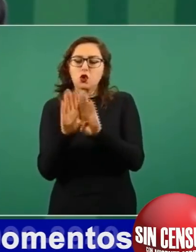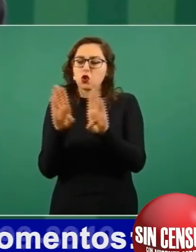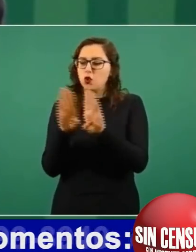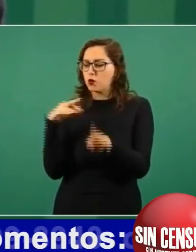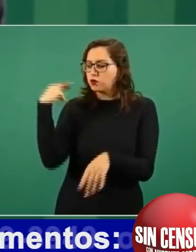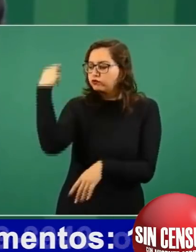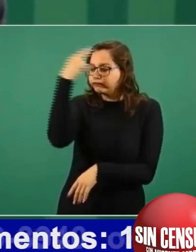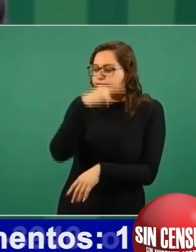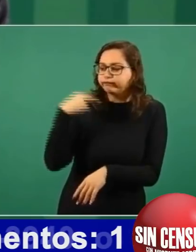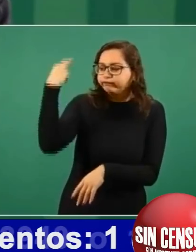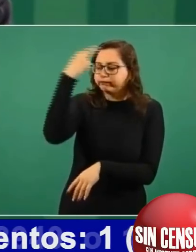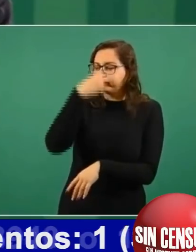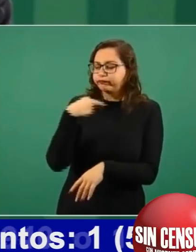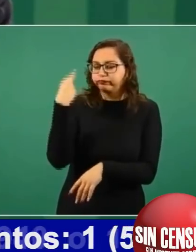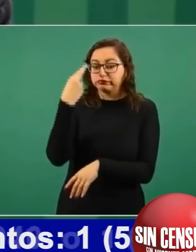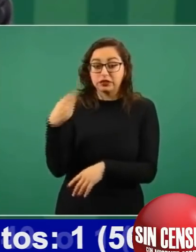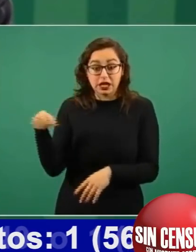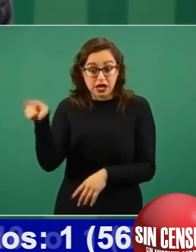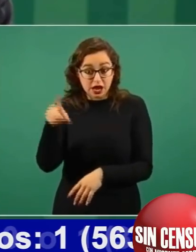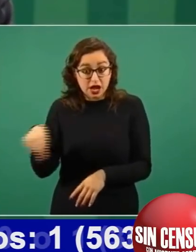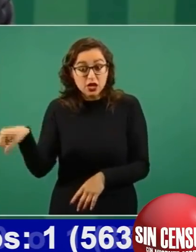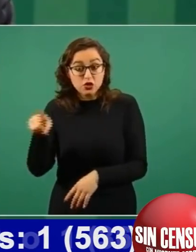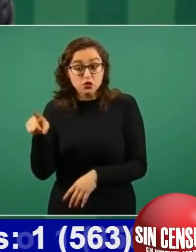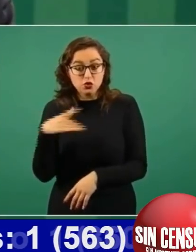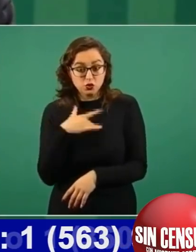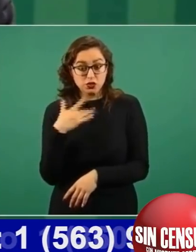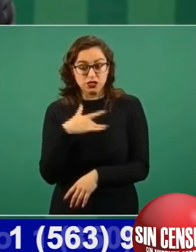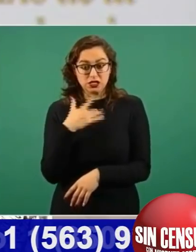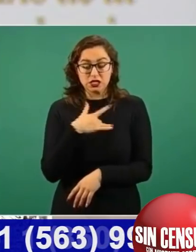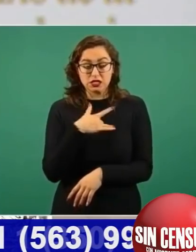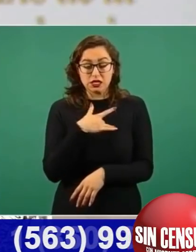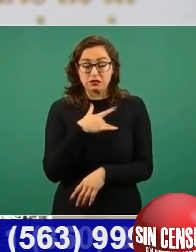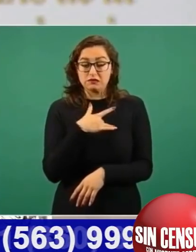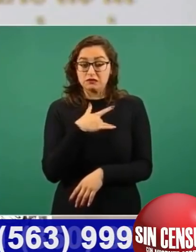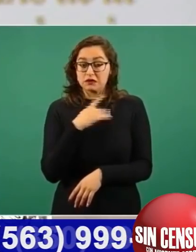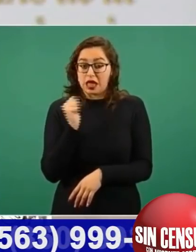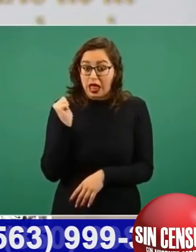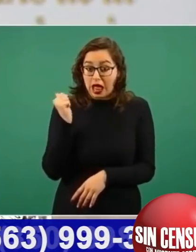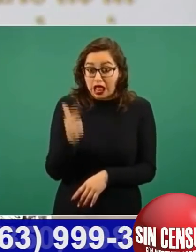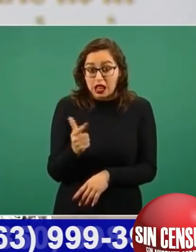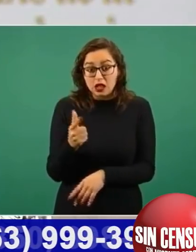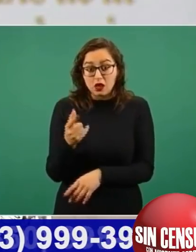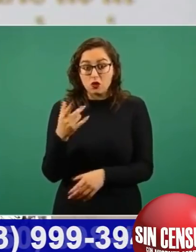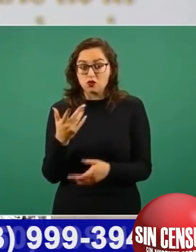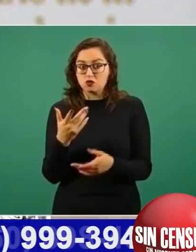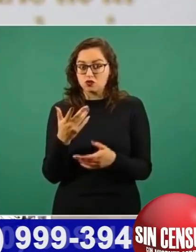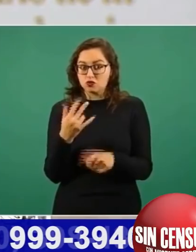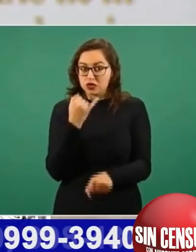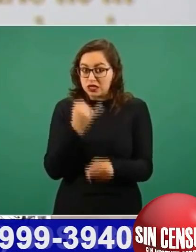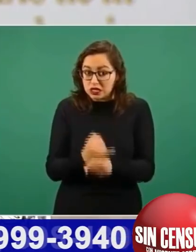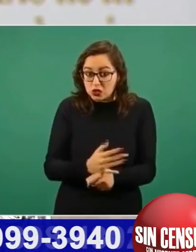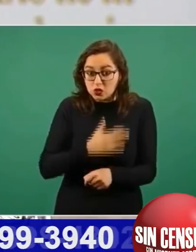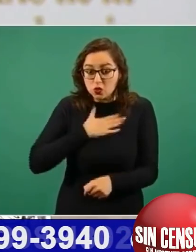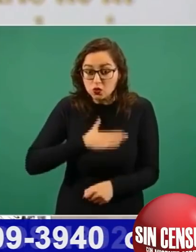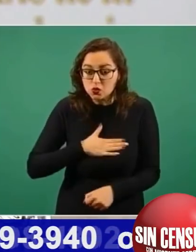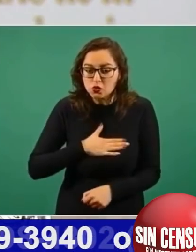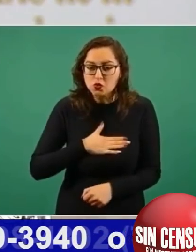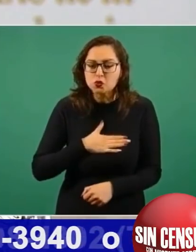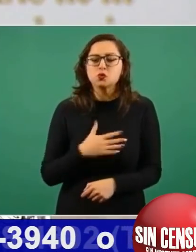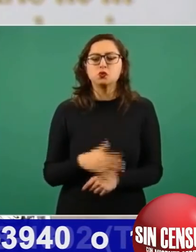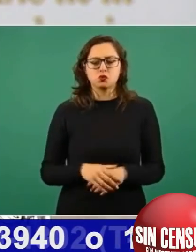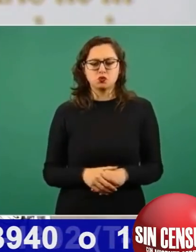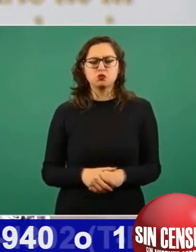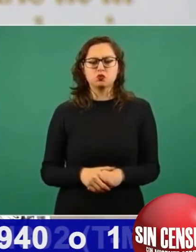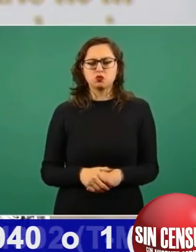considera están injustamente acusados. Eso lo puede